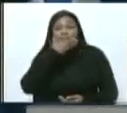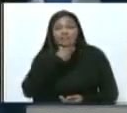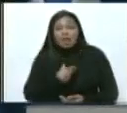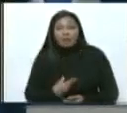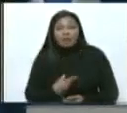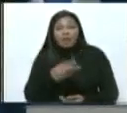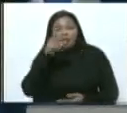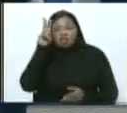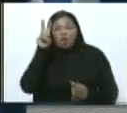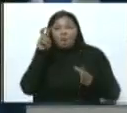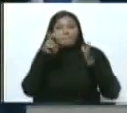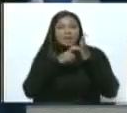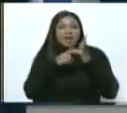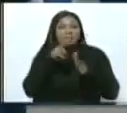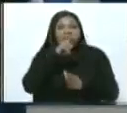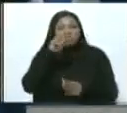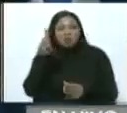2021,